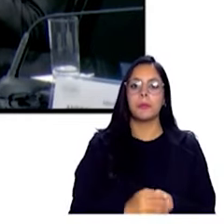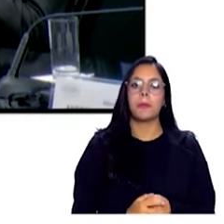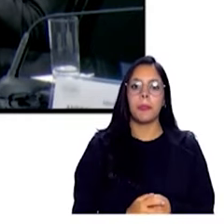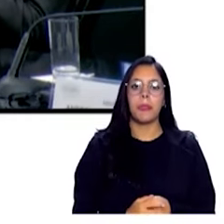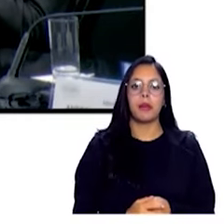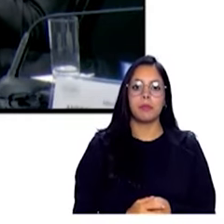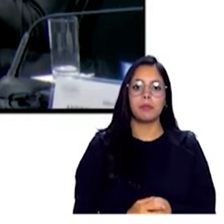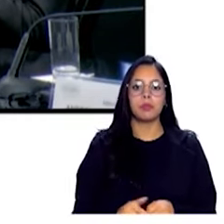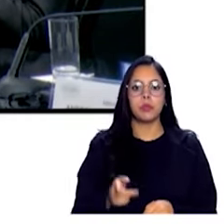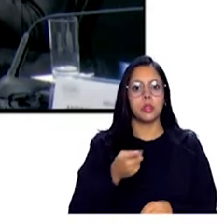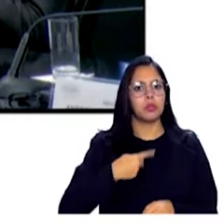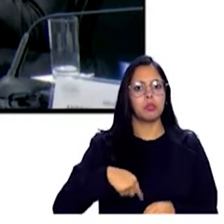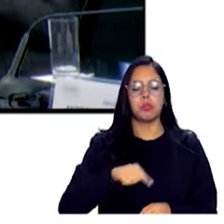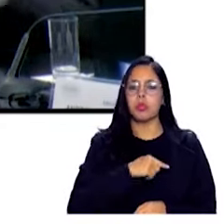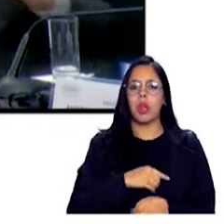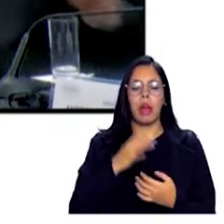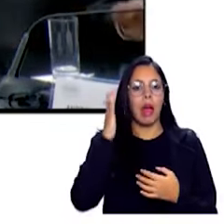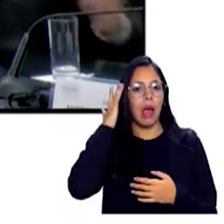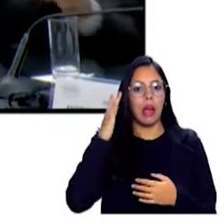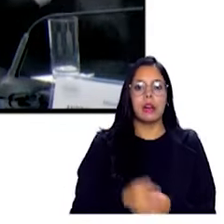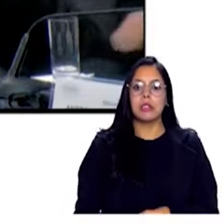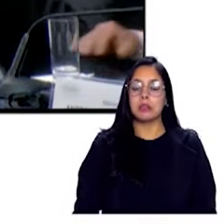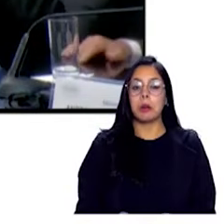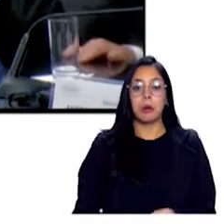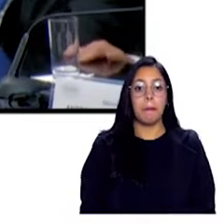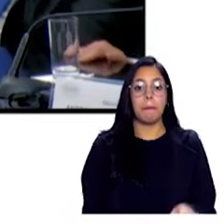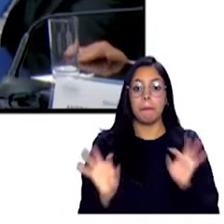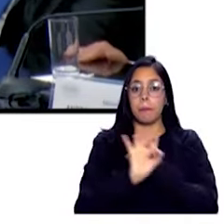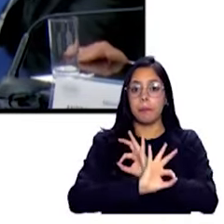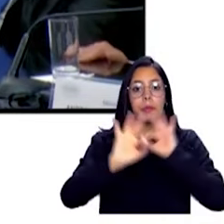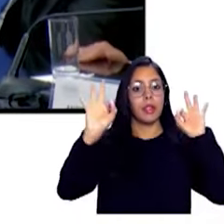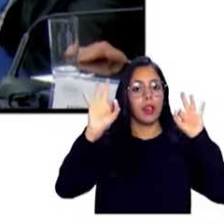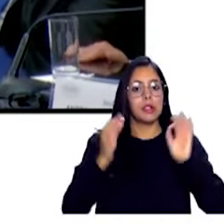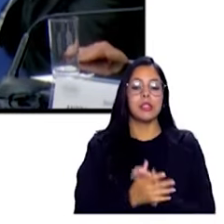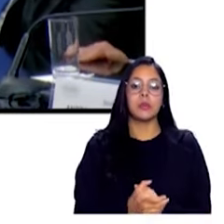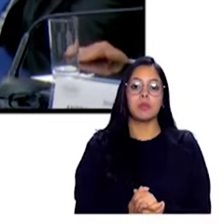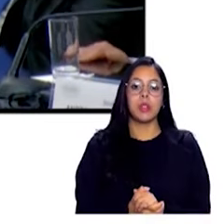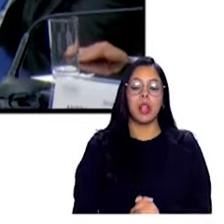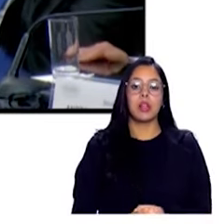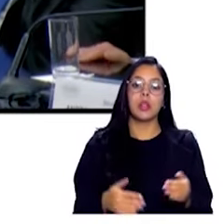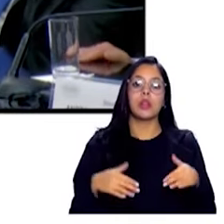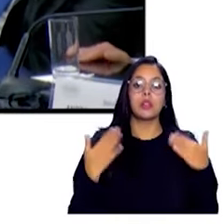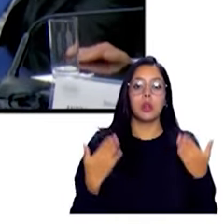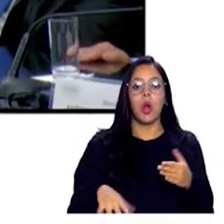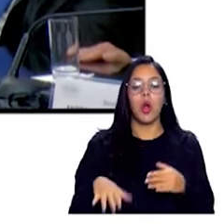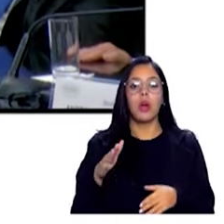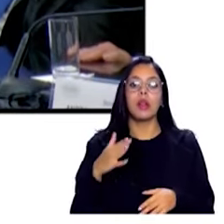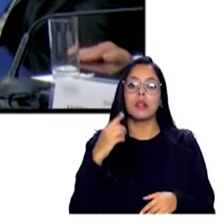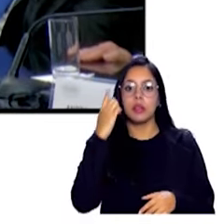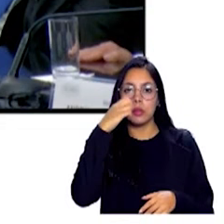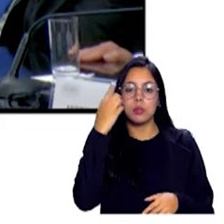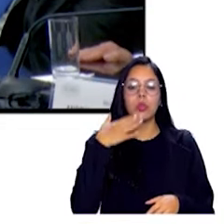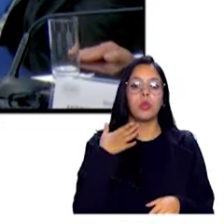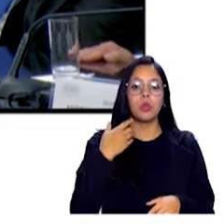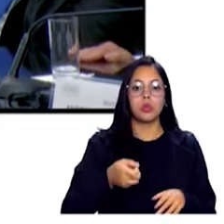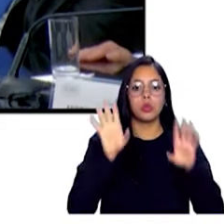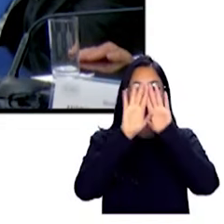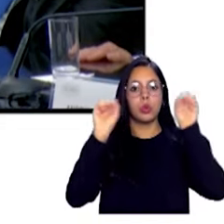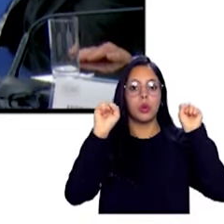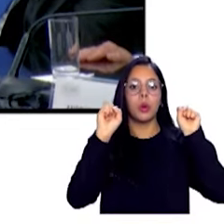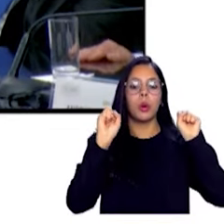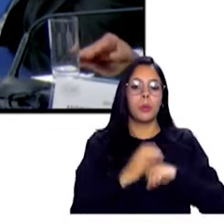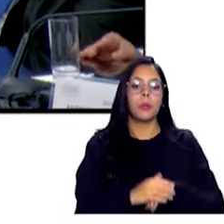Bueno en el caso espaol para que edes ha una Idea los jueces del tribunal Supremo redactan SUS